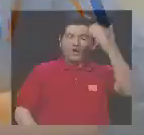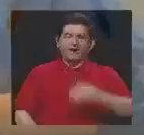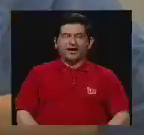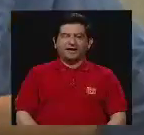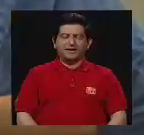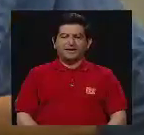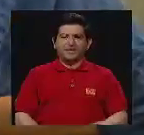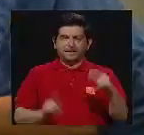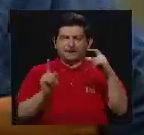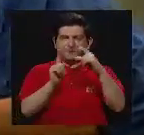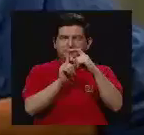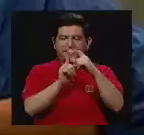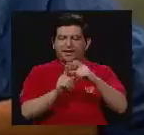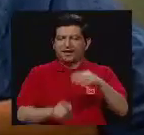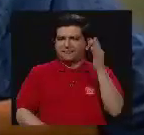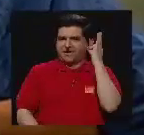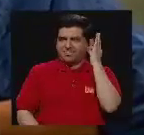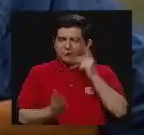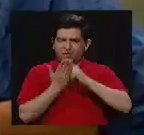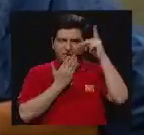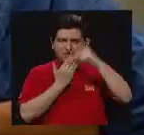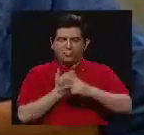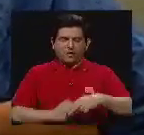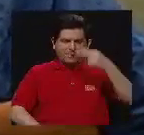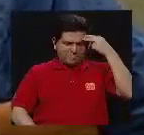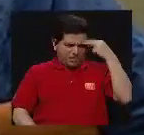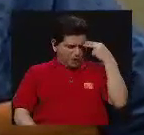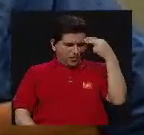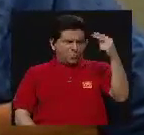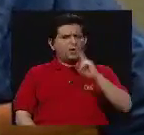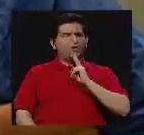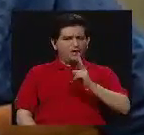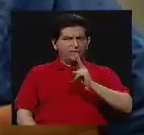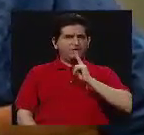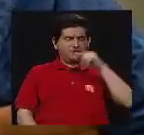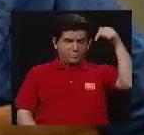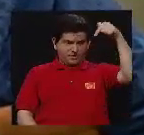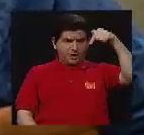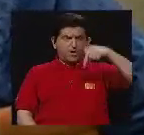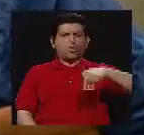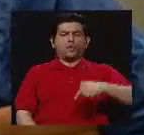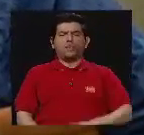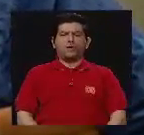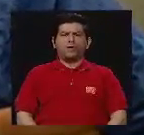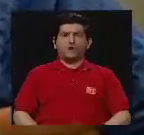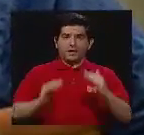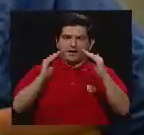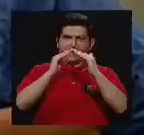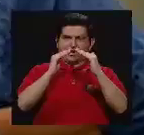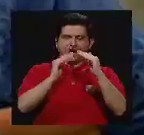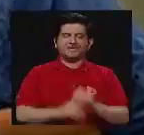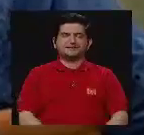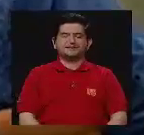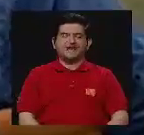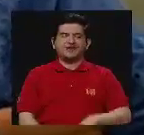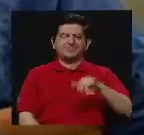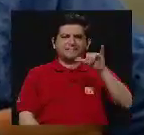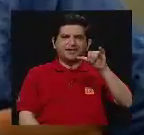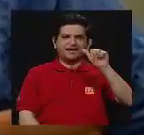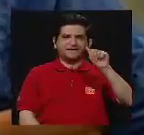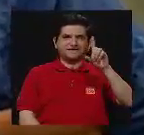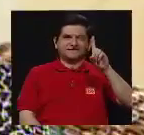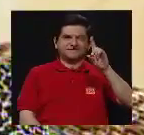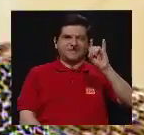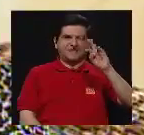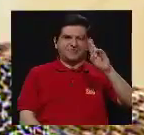Hola, para Palabra de Mujer es un verdadero honor estar hoy en la casa de Yadira